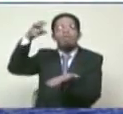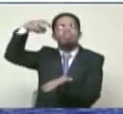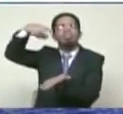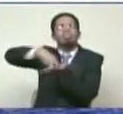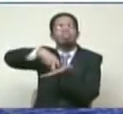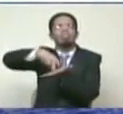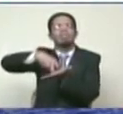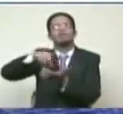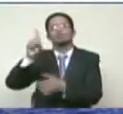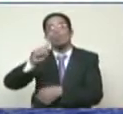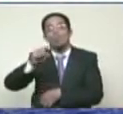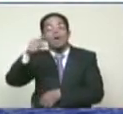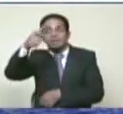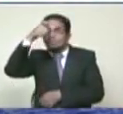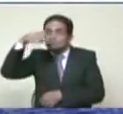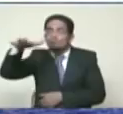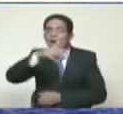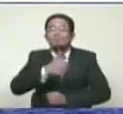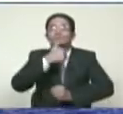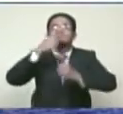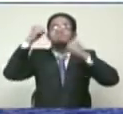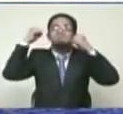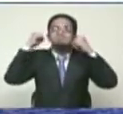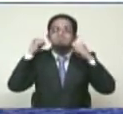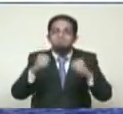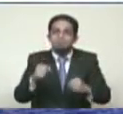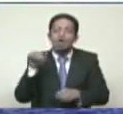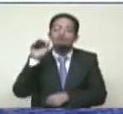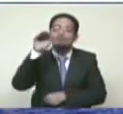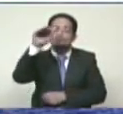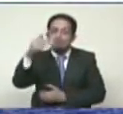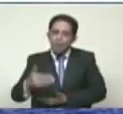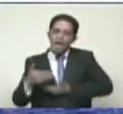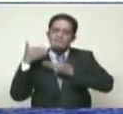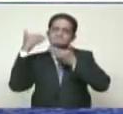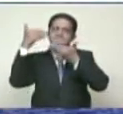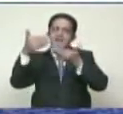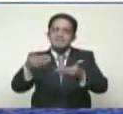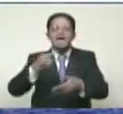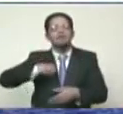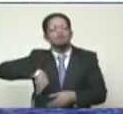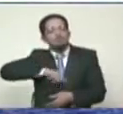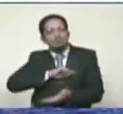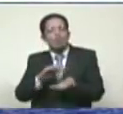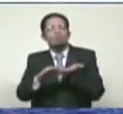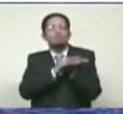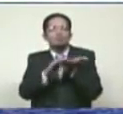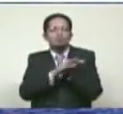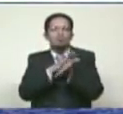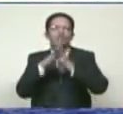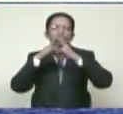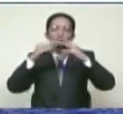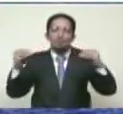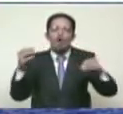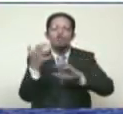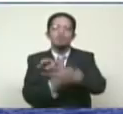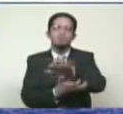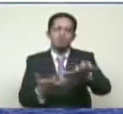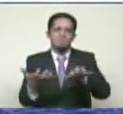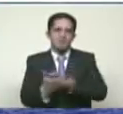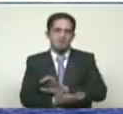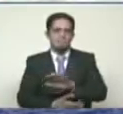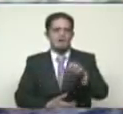pueblo resistirá, este pueblo avanzará y resolveremos todos los problemas que haya que resolver.